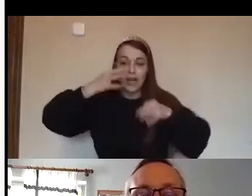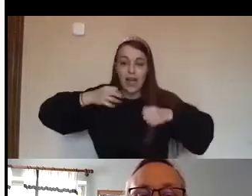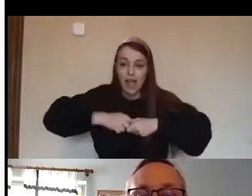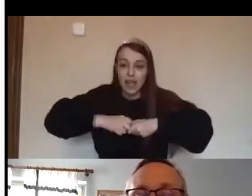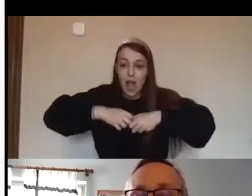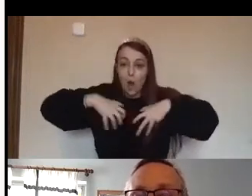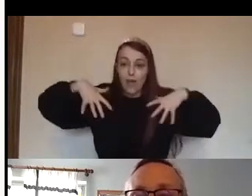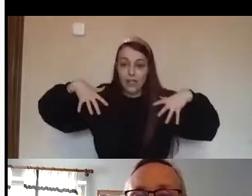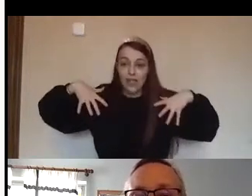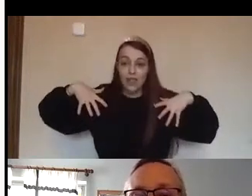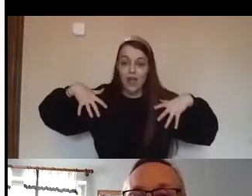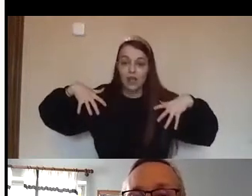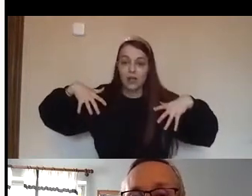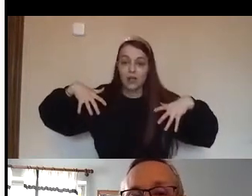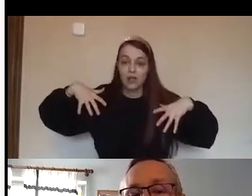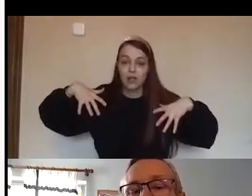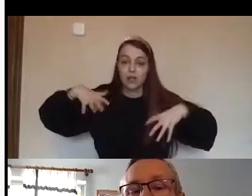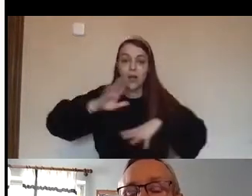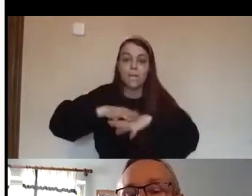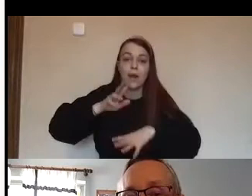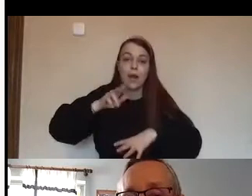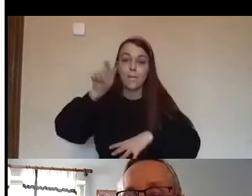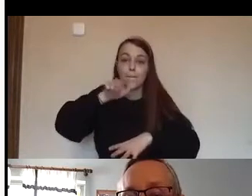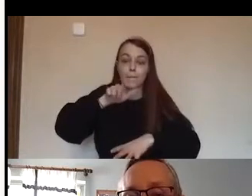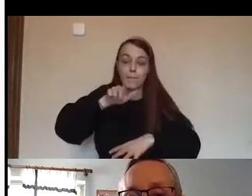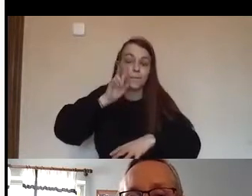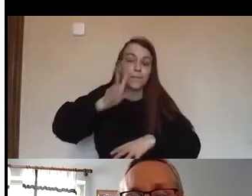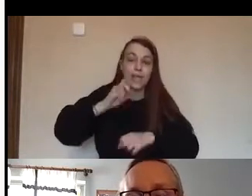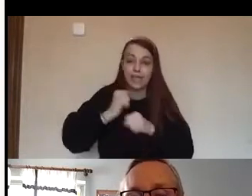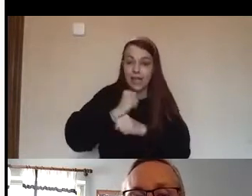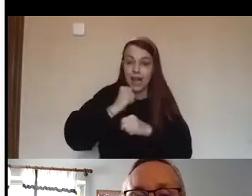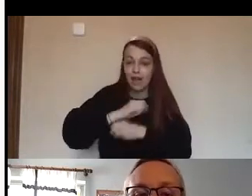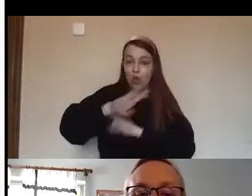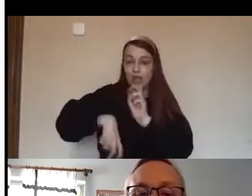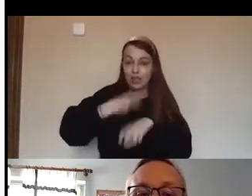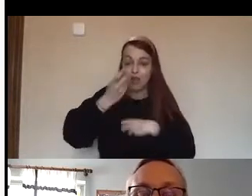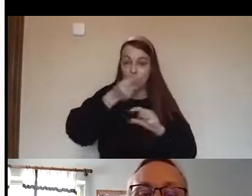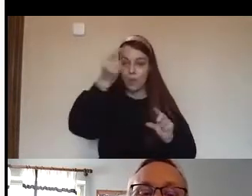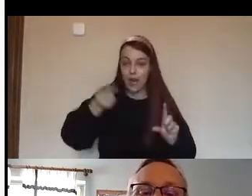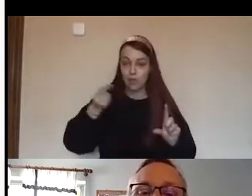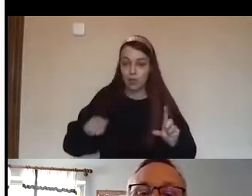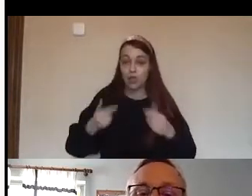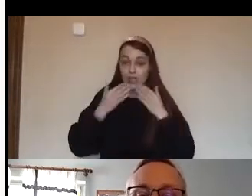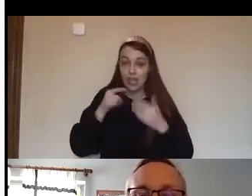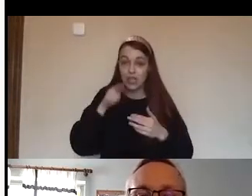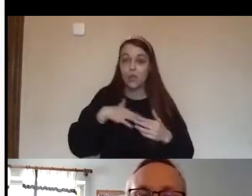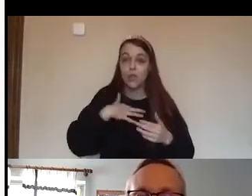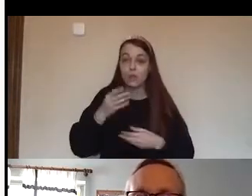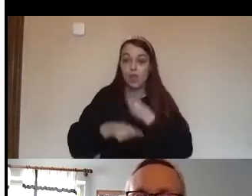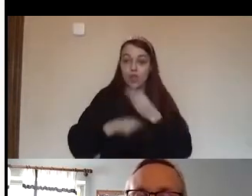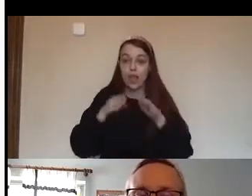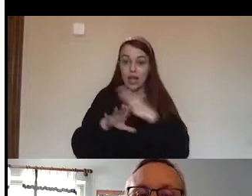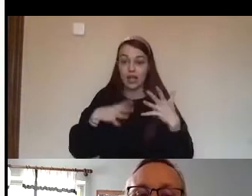los trabajos de restauración que se ha hecho de las pinturas. De esta manera permitimos la accesibilidad,